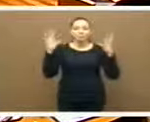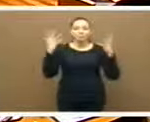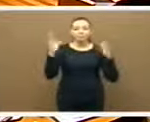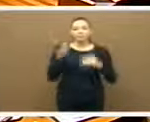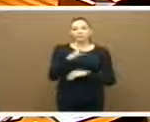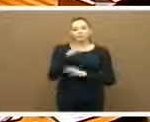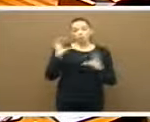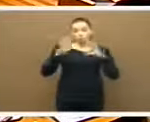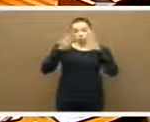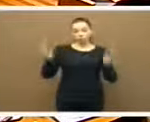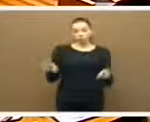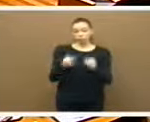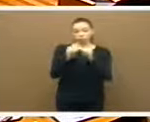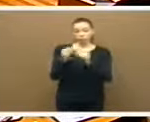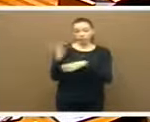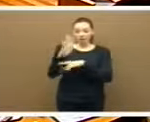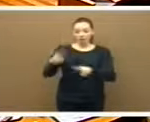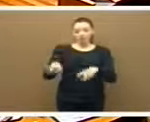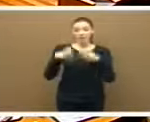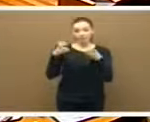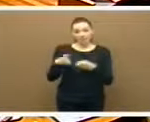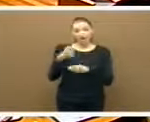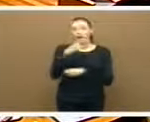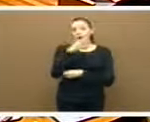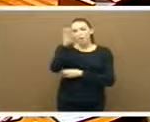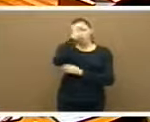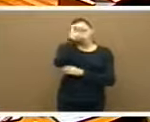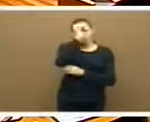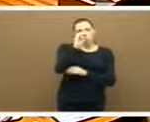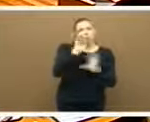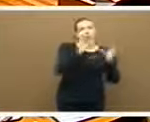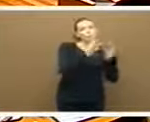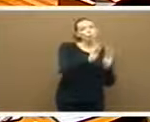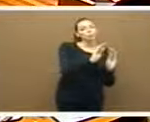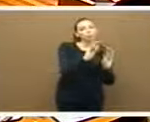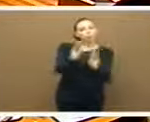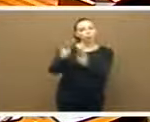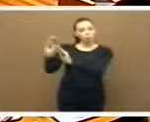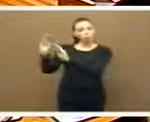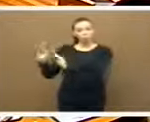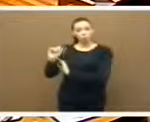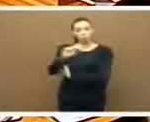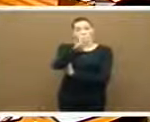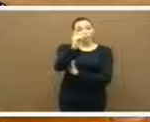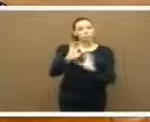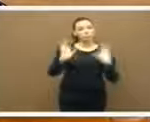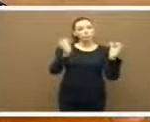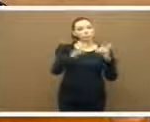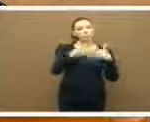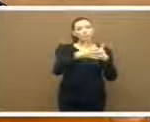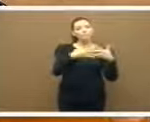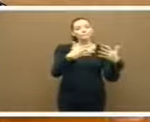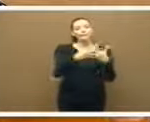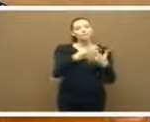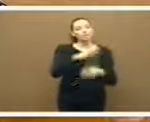Para este grupo de enmiendas, la fijación de posiciones por parte de los restantes grupos parlamentarios. En primer lugar, el grupo mixto,